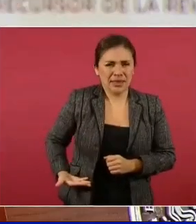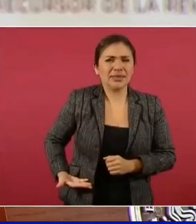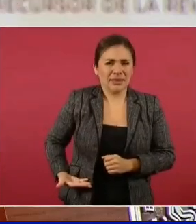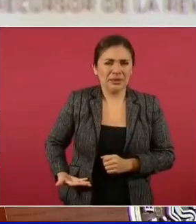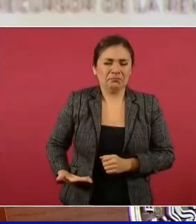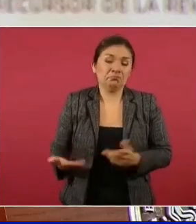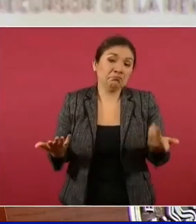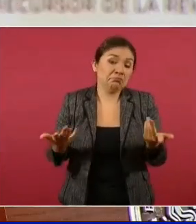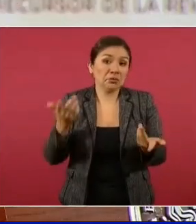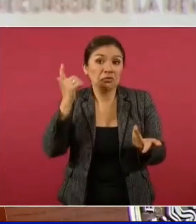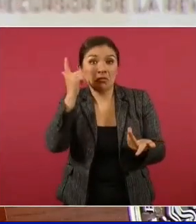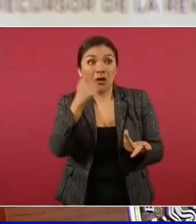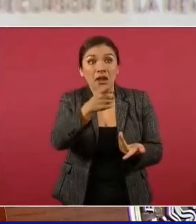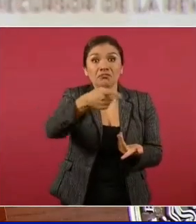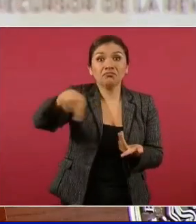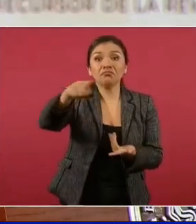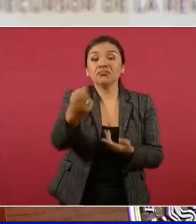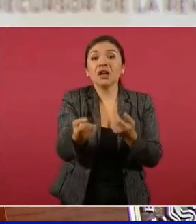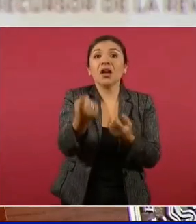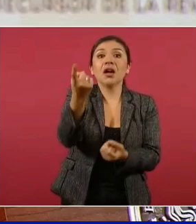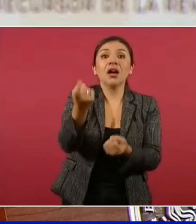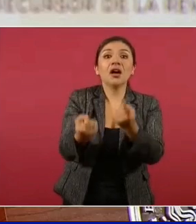ojalá y alguno de ellos